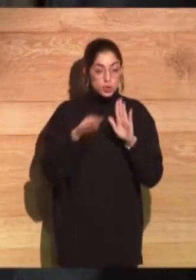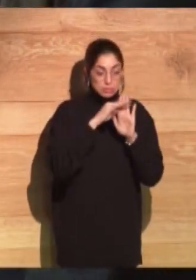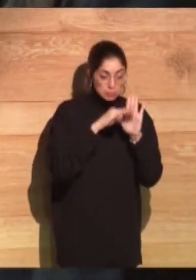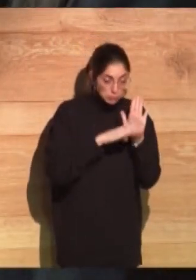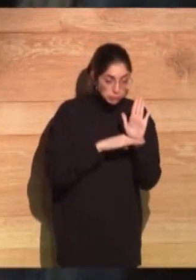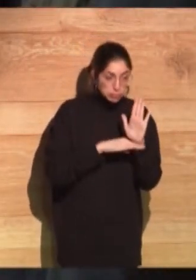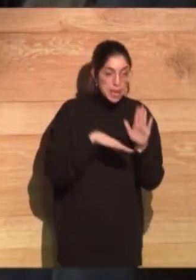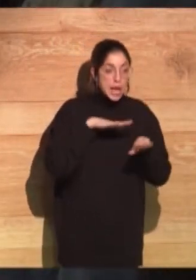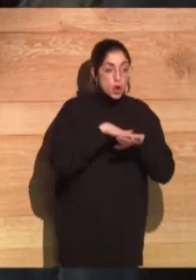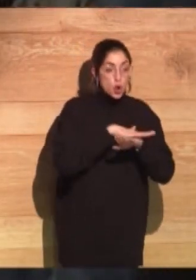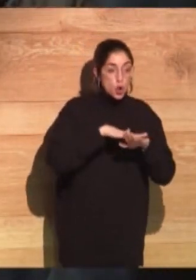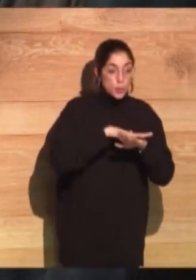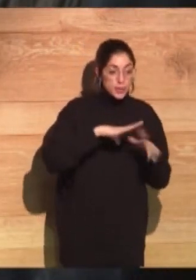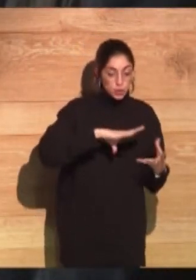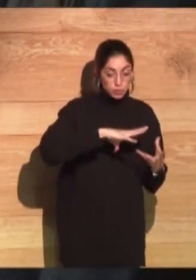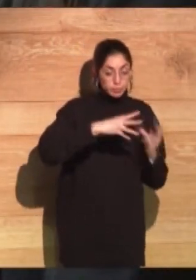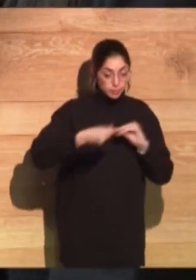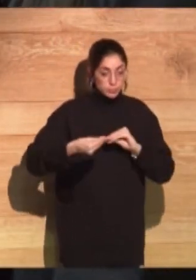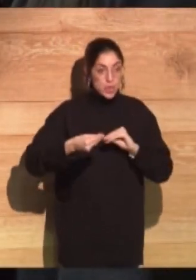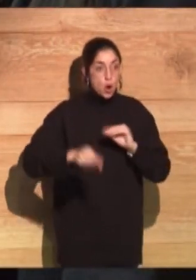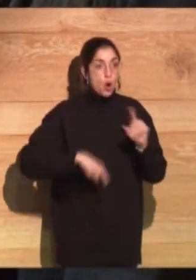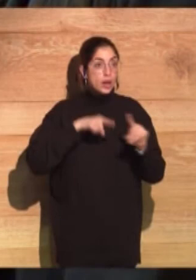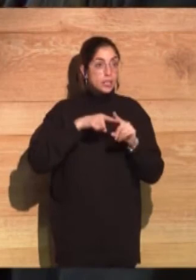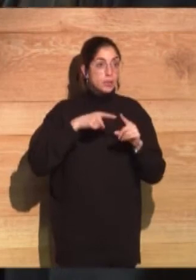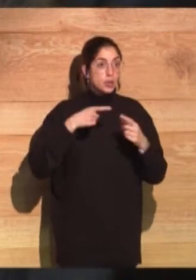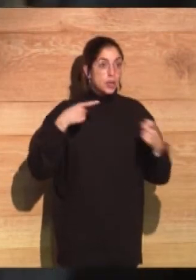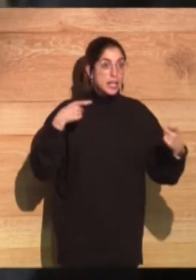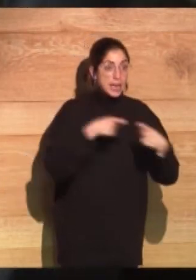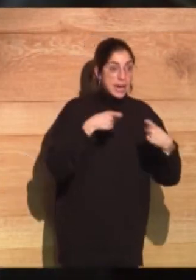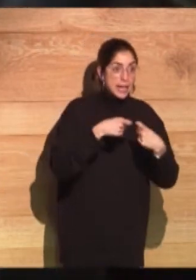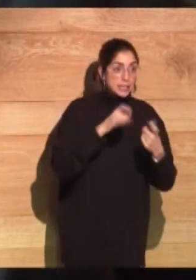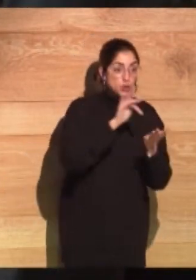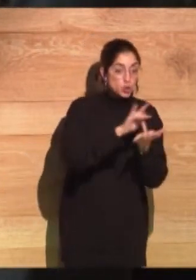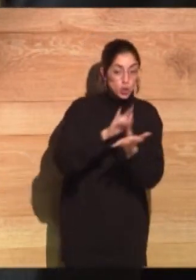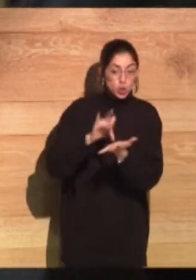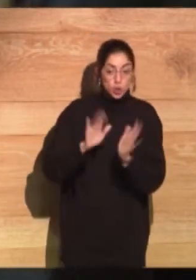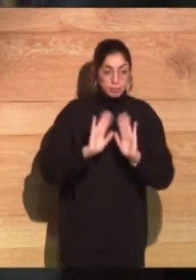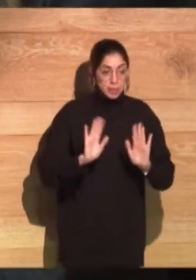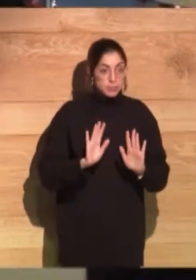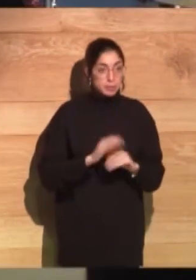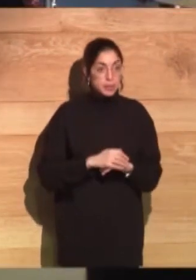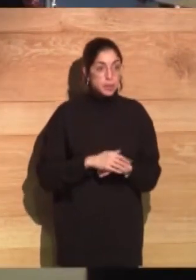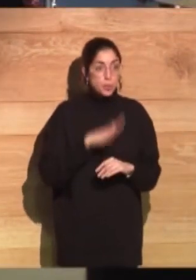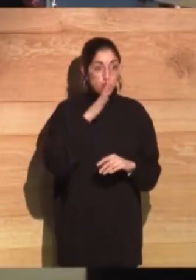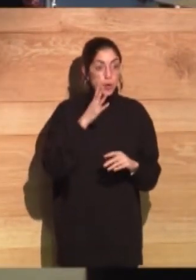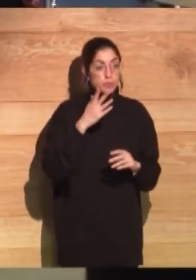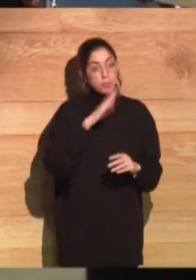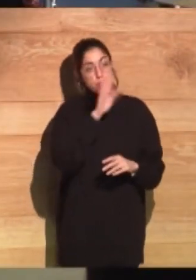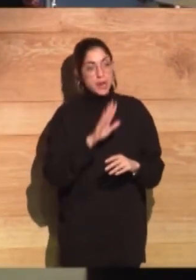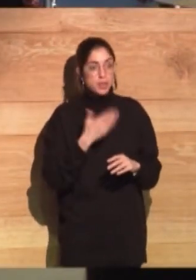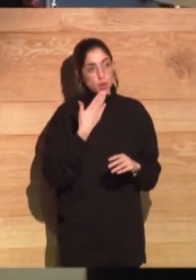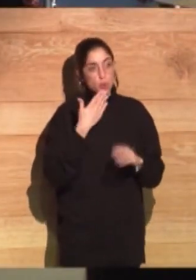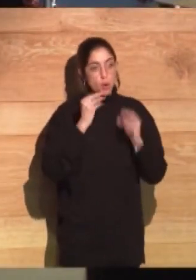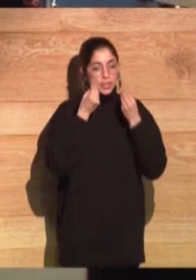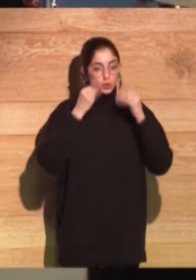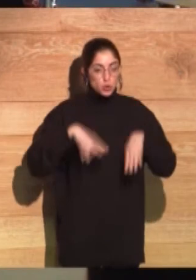gobiernos para que las guerras no sigan siendo tan recurrentes? Porque parece que la historia se repite continuamente.